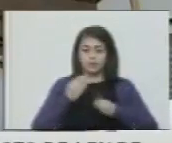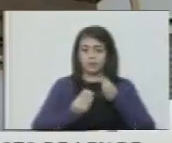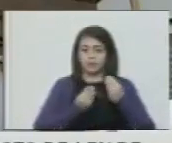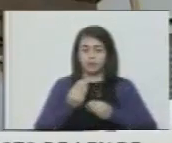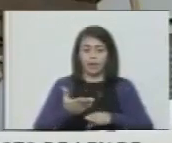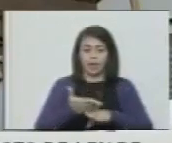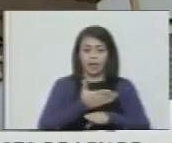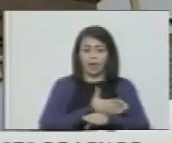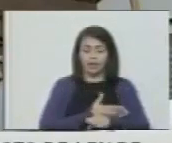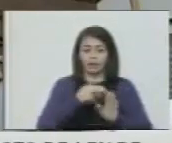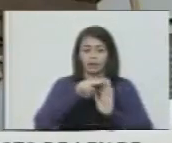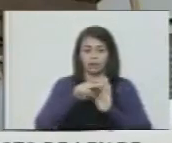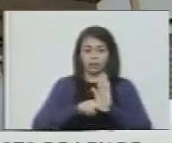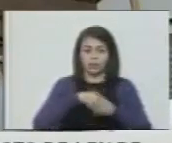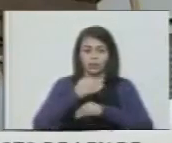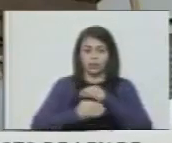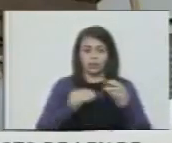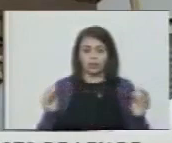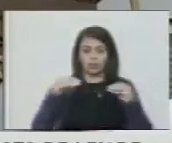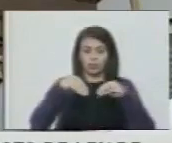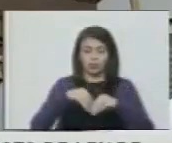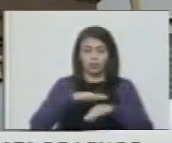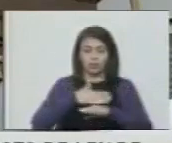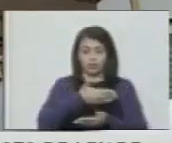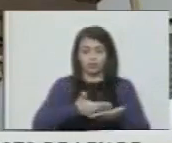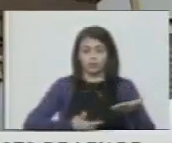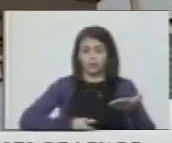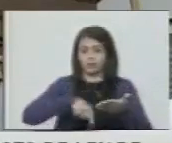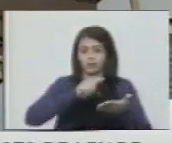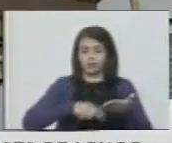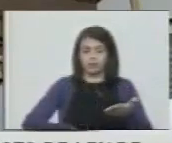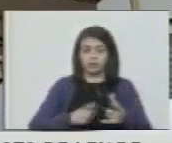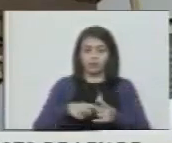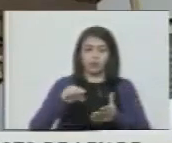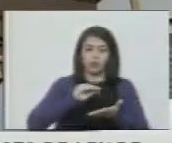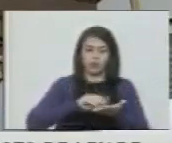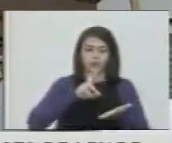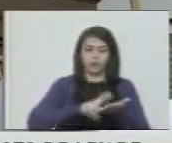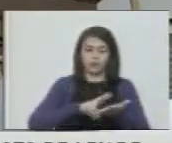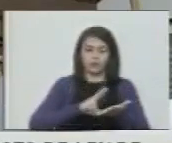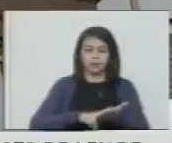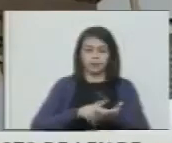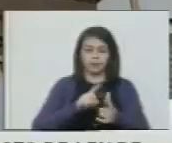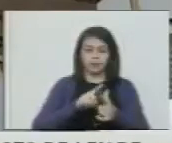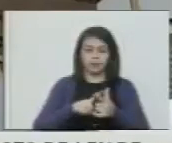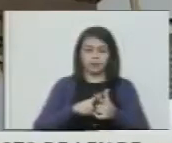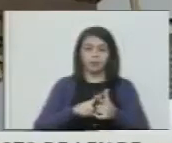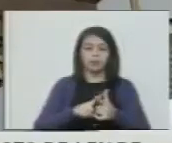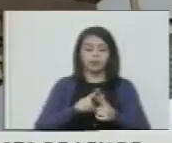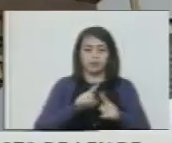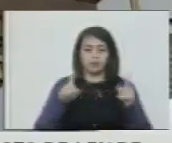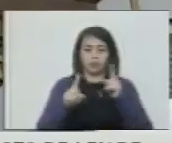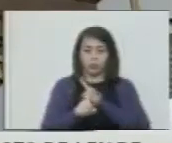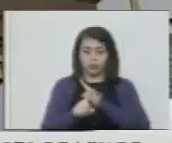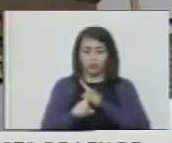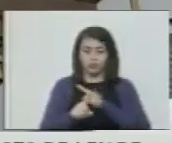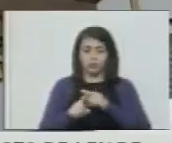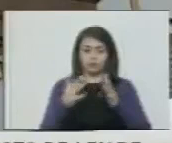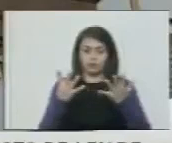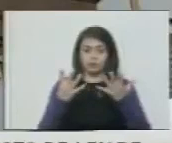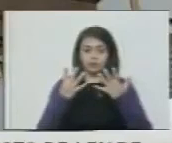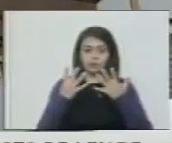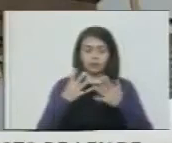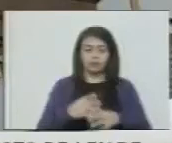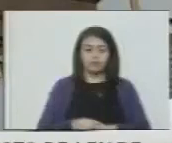términos previamente establecidos entre las partes mediante un contrato de reaseguro o de retrocesión.